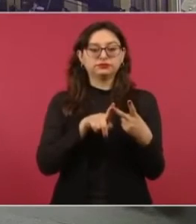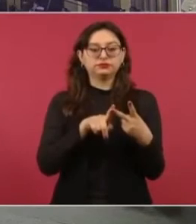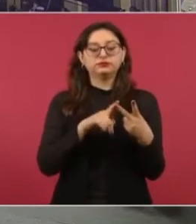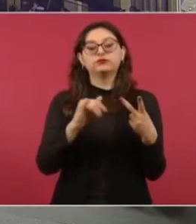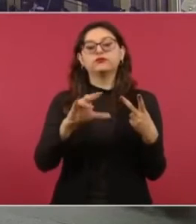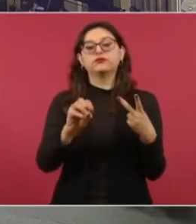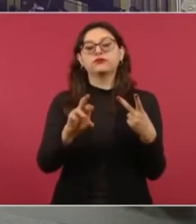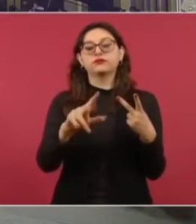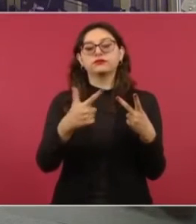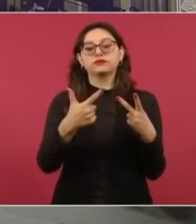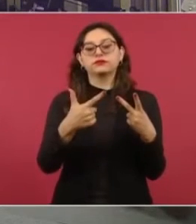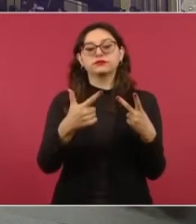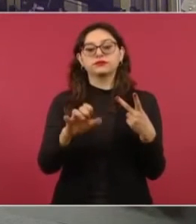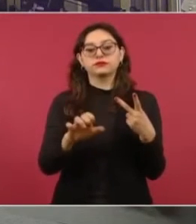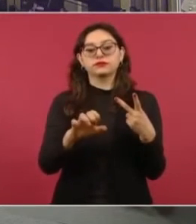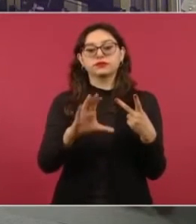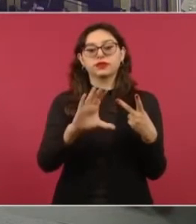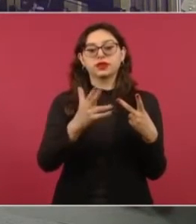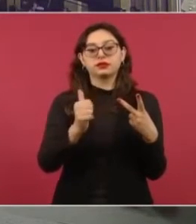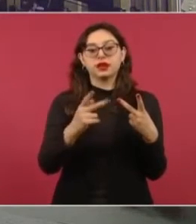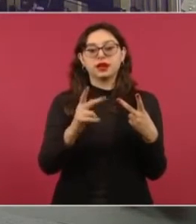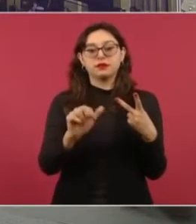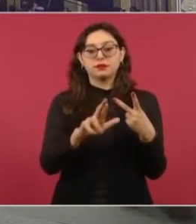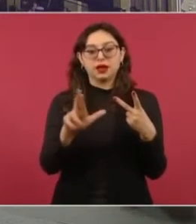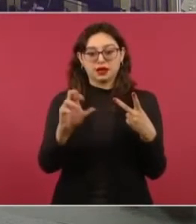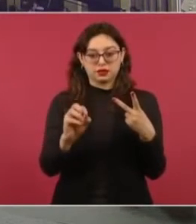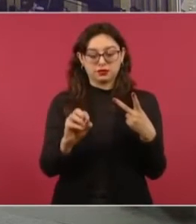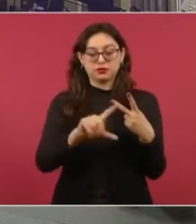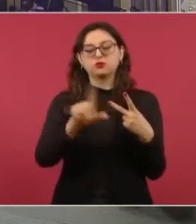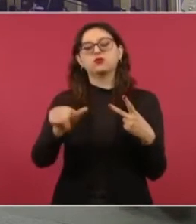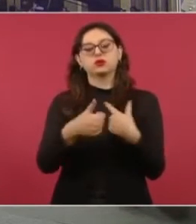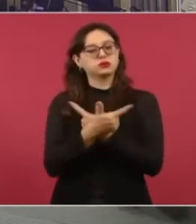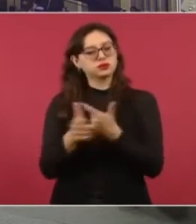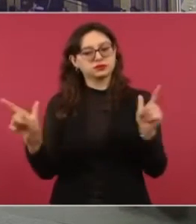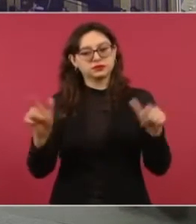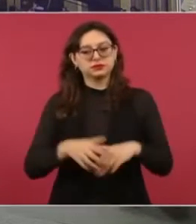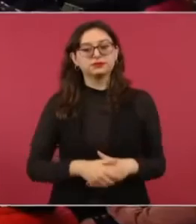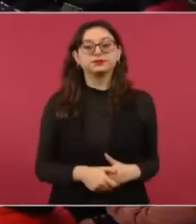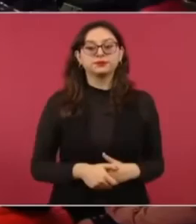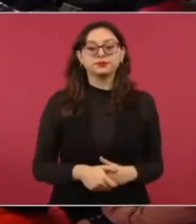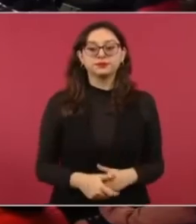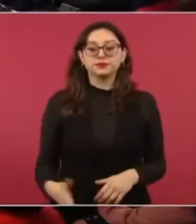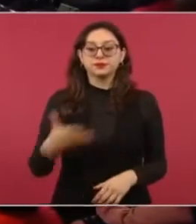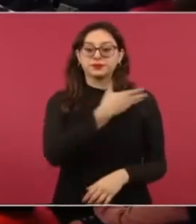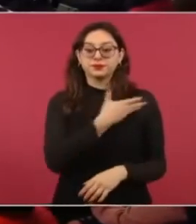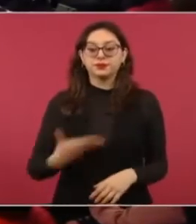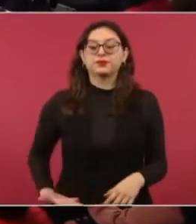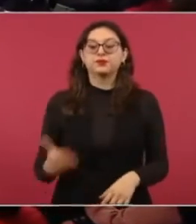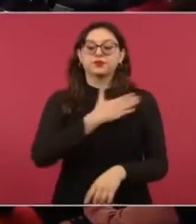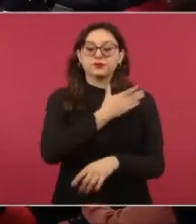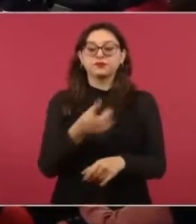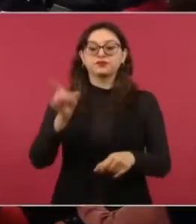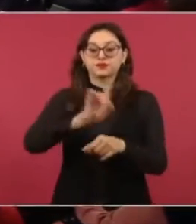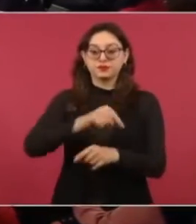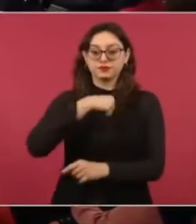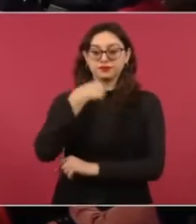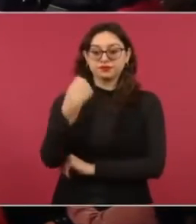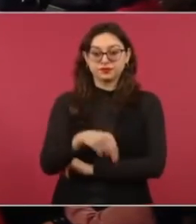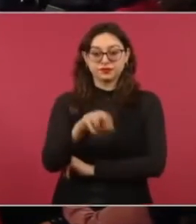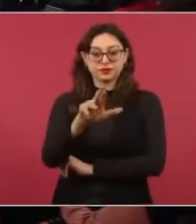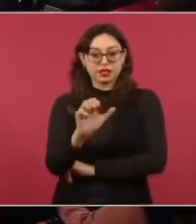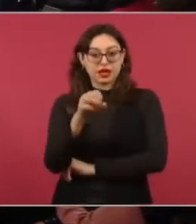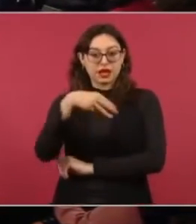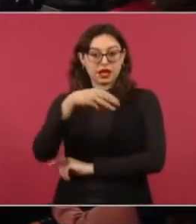y Jorge Chaparro. Ya después nos vamos. Adelante. Presidente, muy buenos días. Ramón Ramírez Gutiérrez,